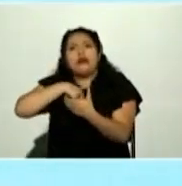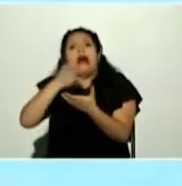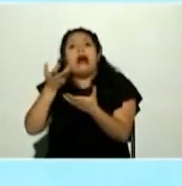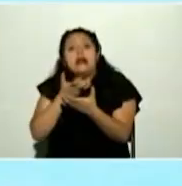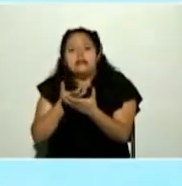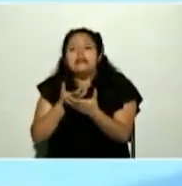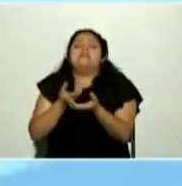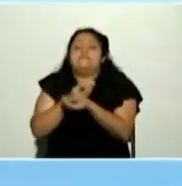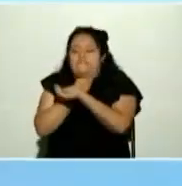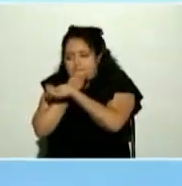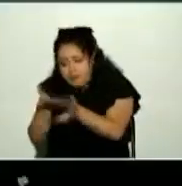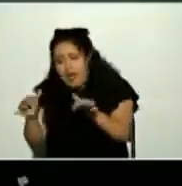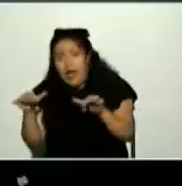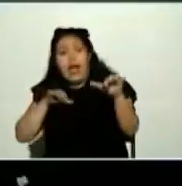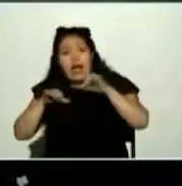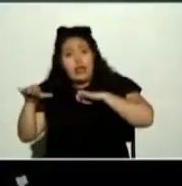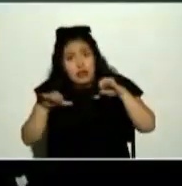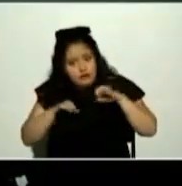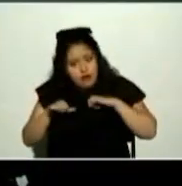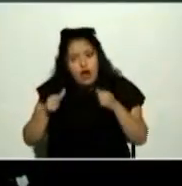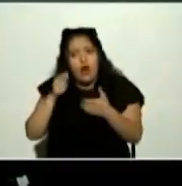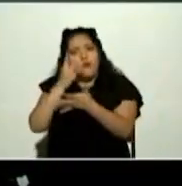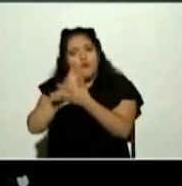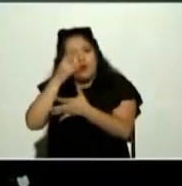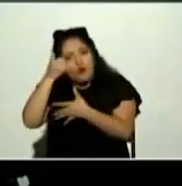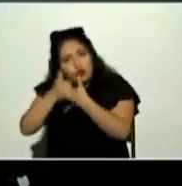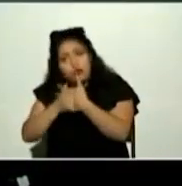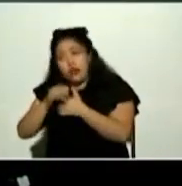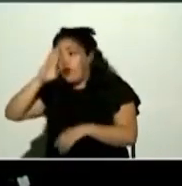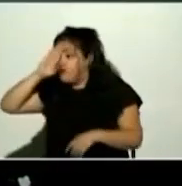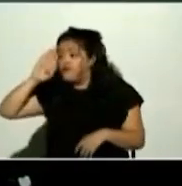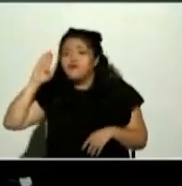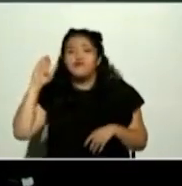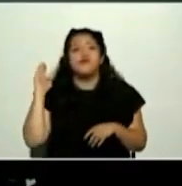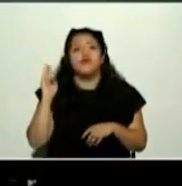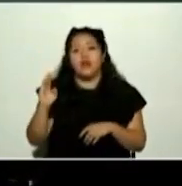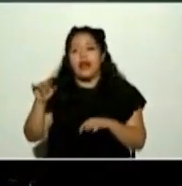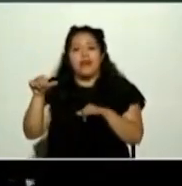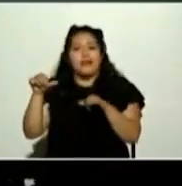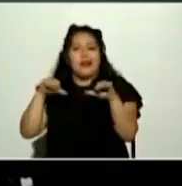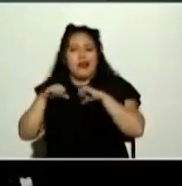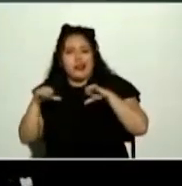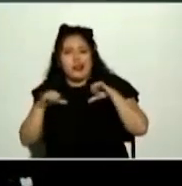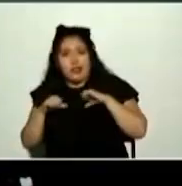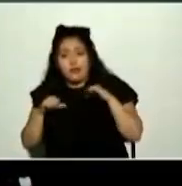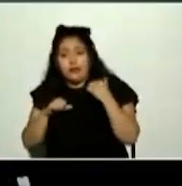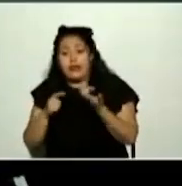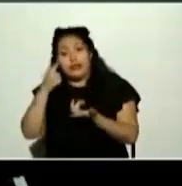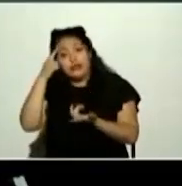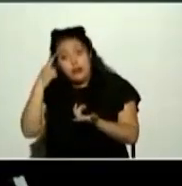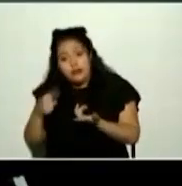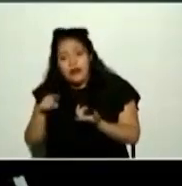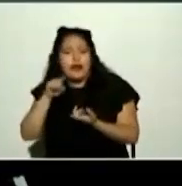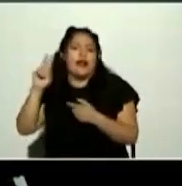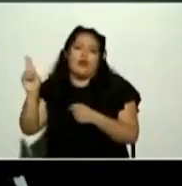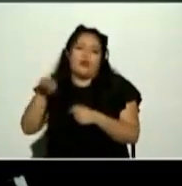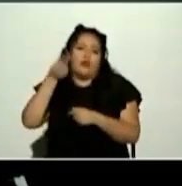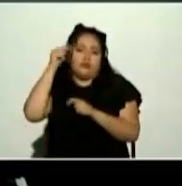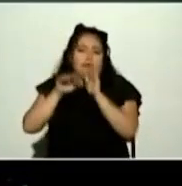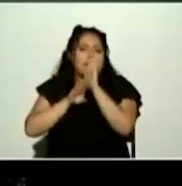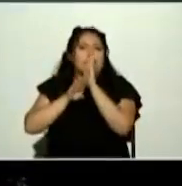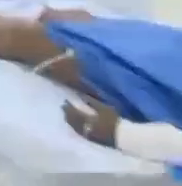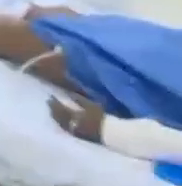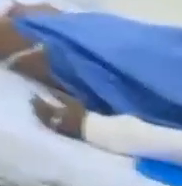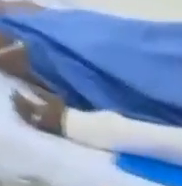actividades proyectos que tienen que ver con las actividades y funciones de nuestra